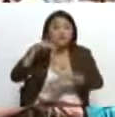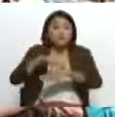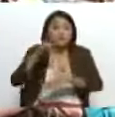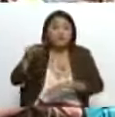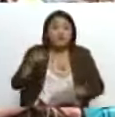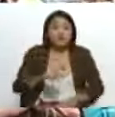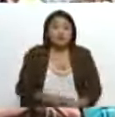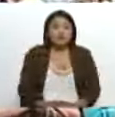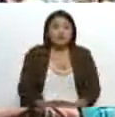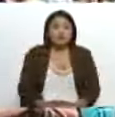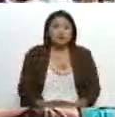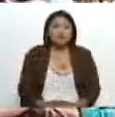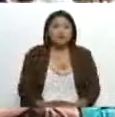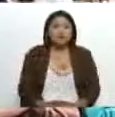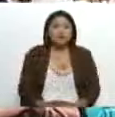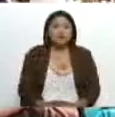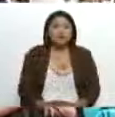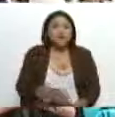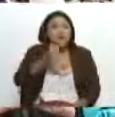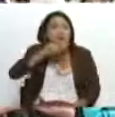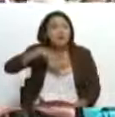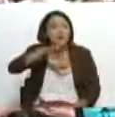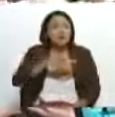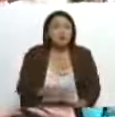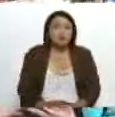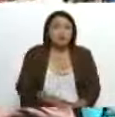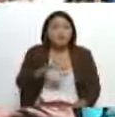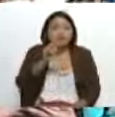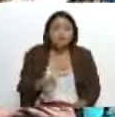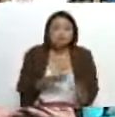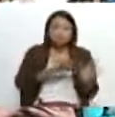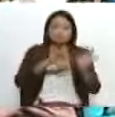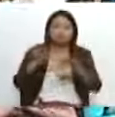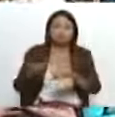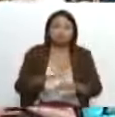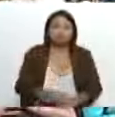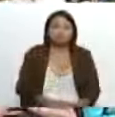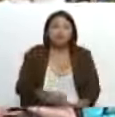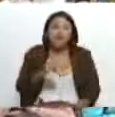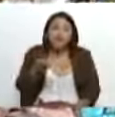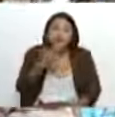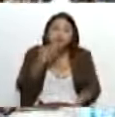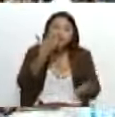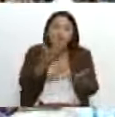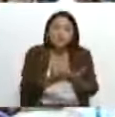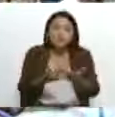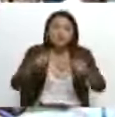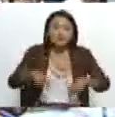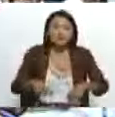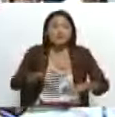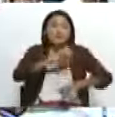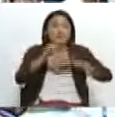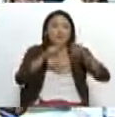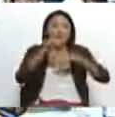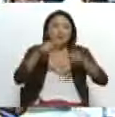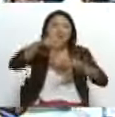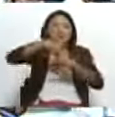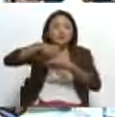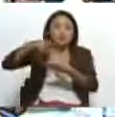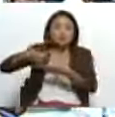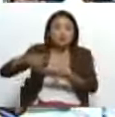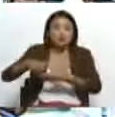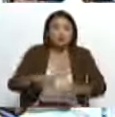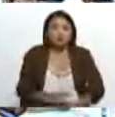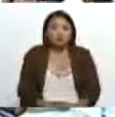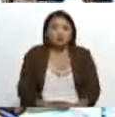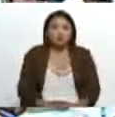es el palacio también del pueblo legislador. De ahí surgió la propuesta de este referendo consultivo. Así que esto